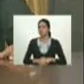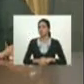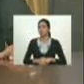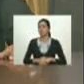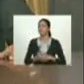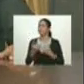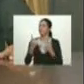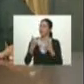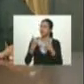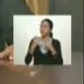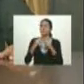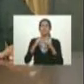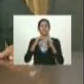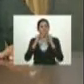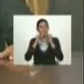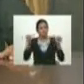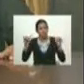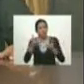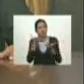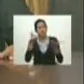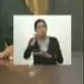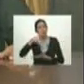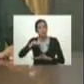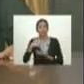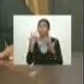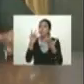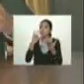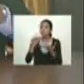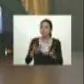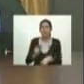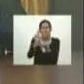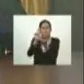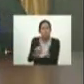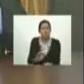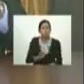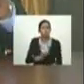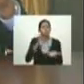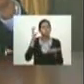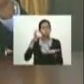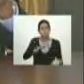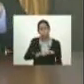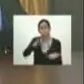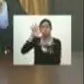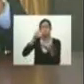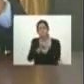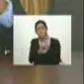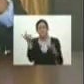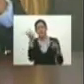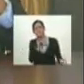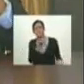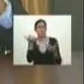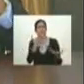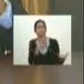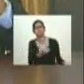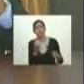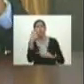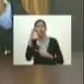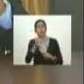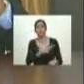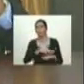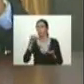comunicar eso toneladas y toneladas que hemos conseguido de todo lo que ustedes se le puede ocurrir de de